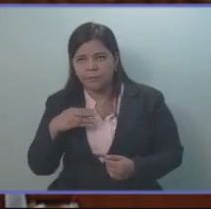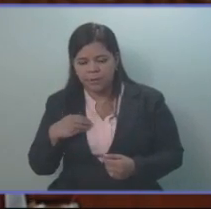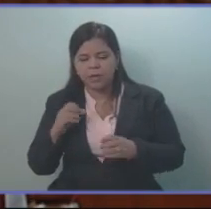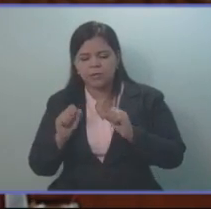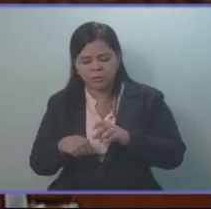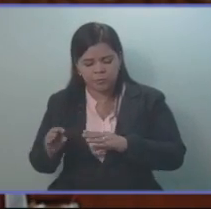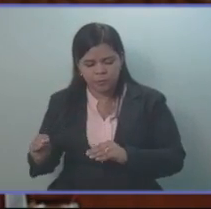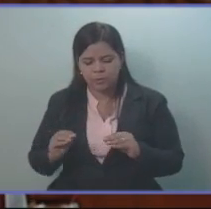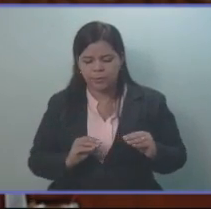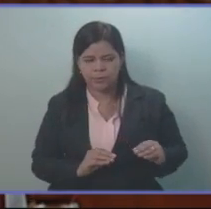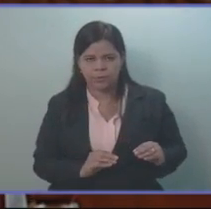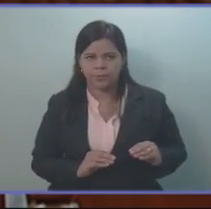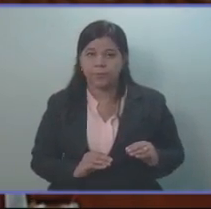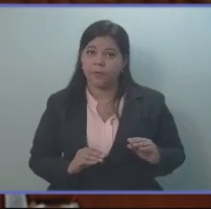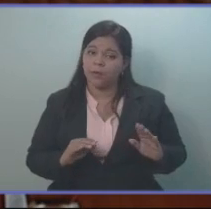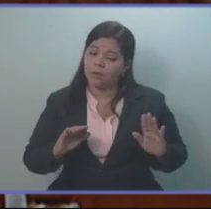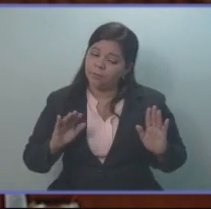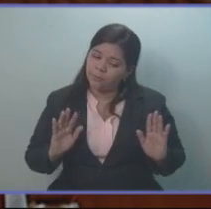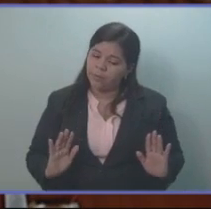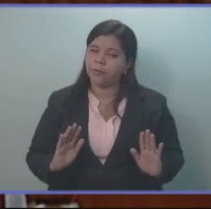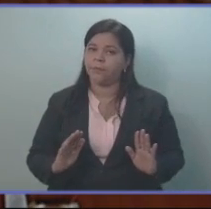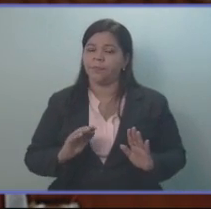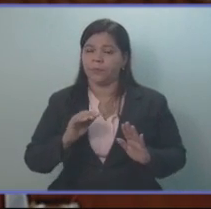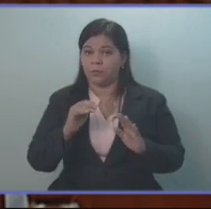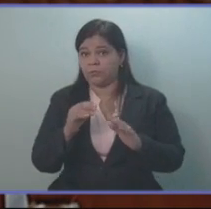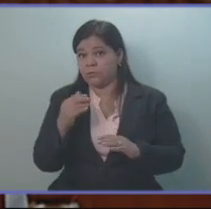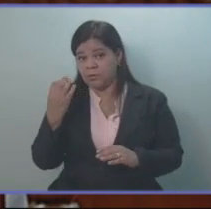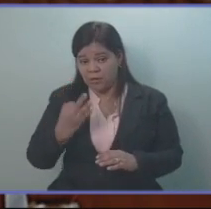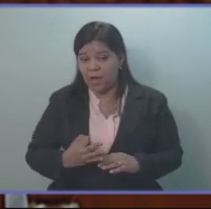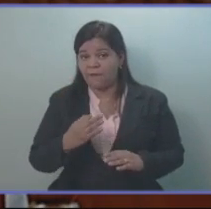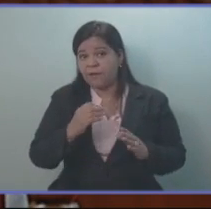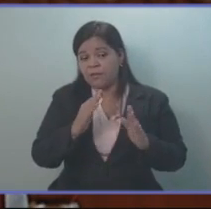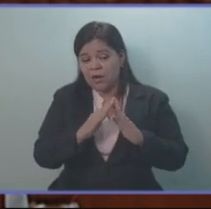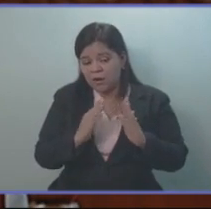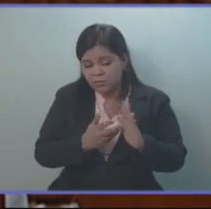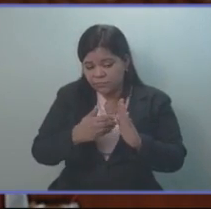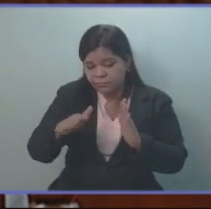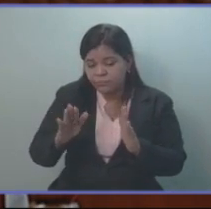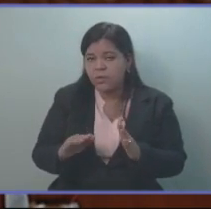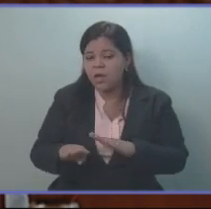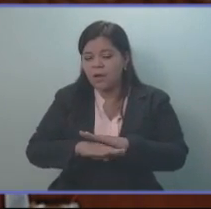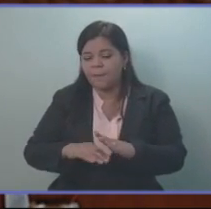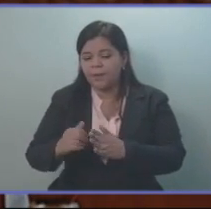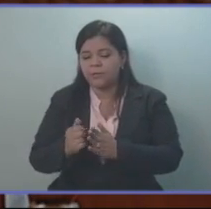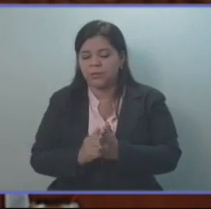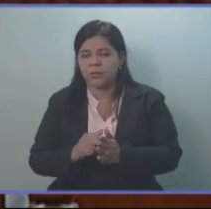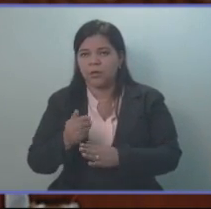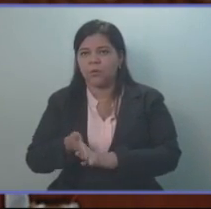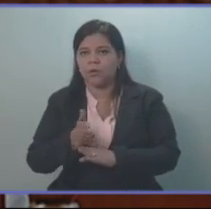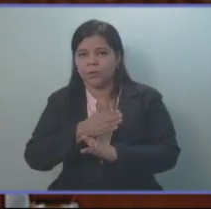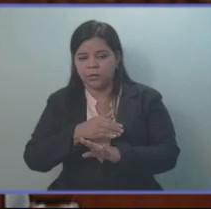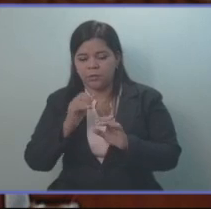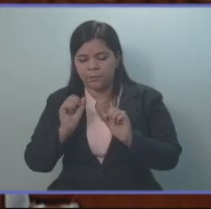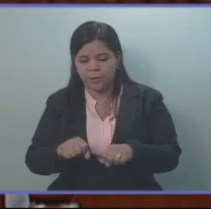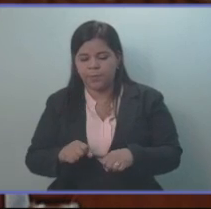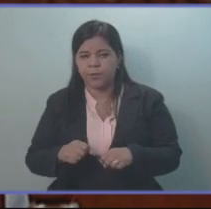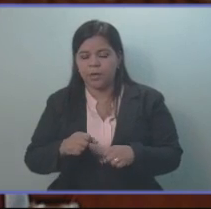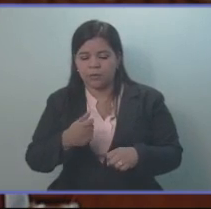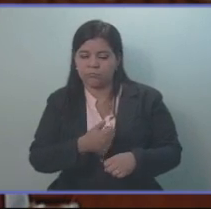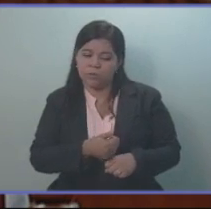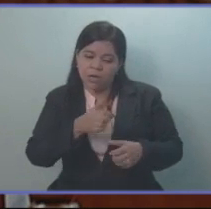aplicará. En el caso de corresponder al desalojo, se procederá en la forma establecida en el artículo anterior para retiro